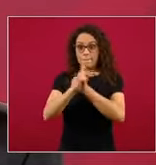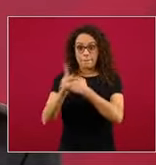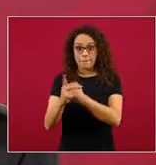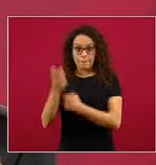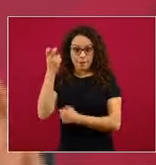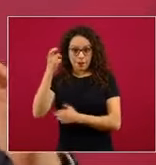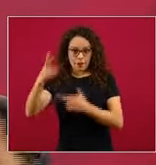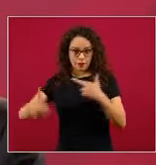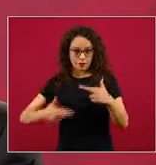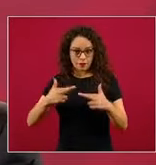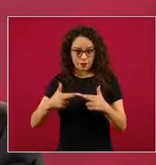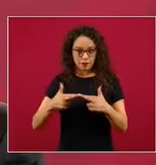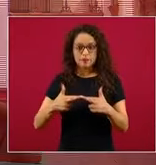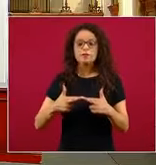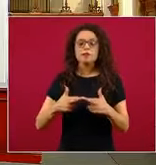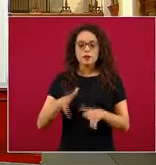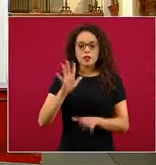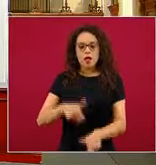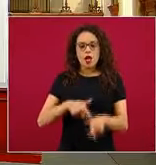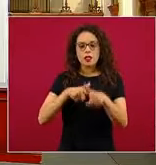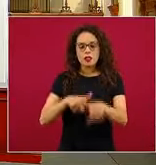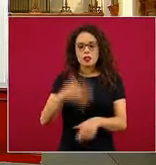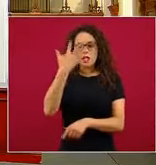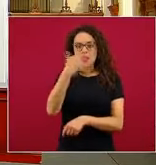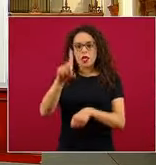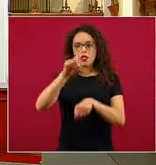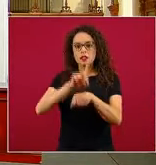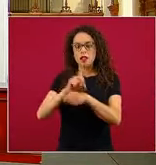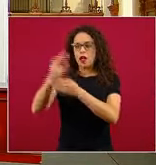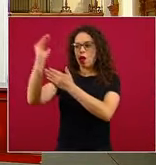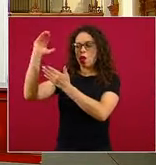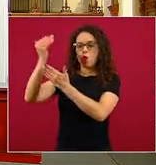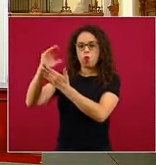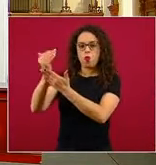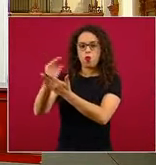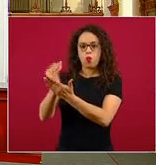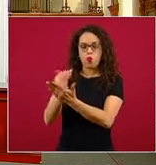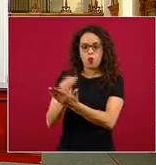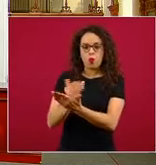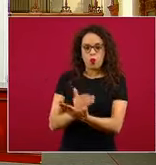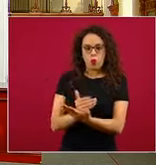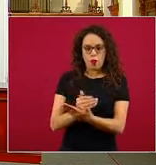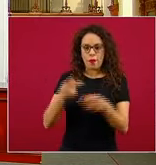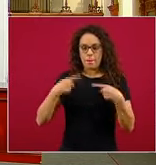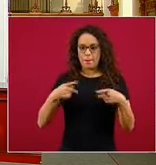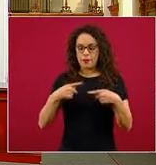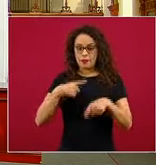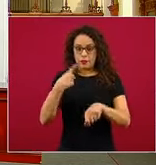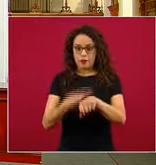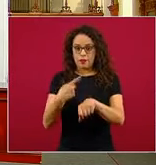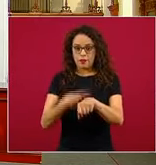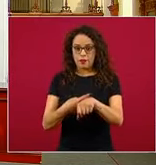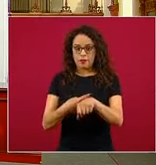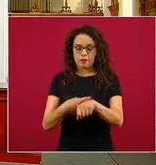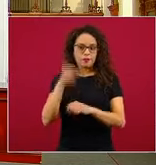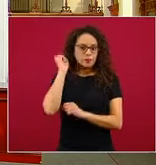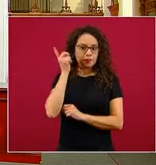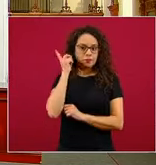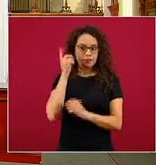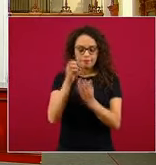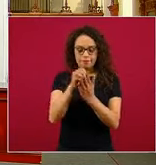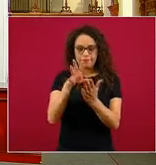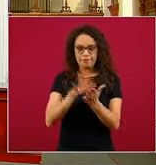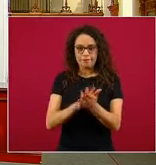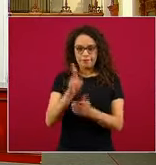tienen 10 días en fase de descenso, en fase de disminución de la cantidad de personas enfermas que diariamente se